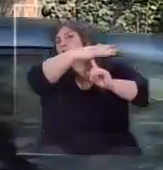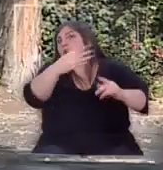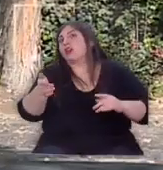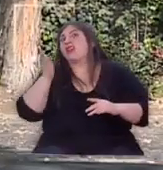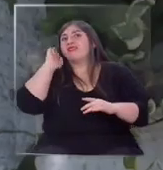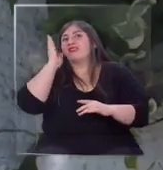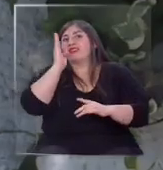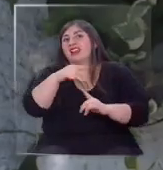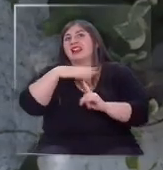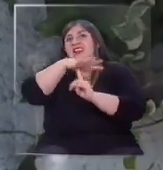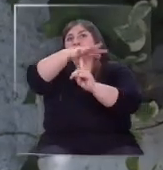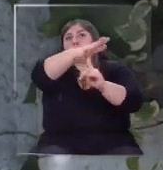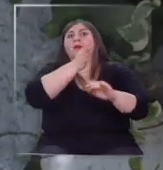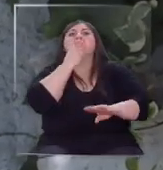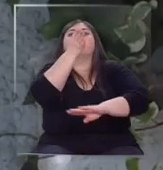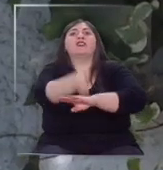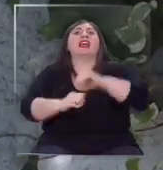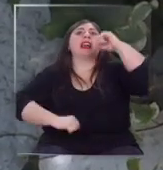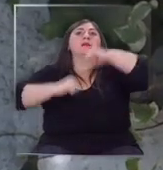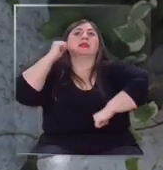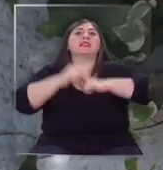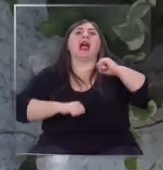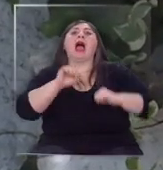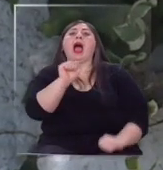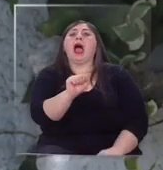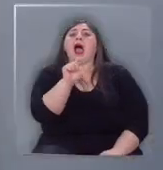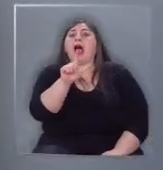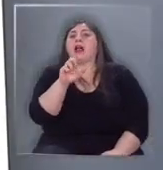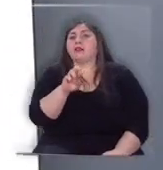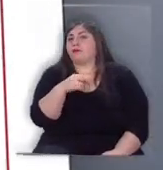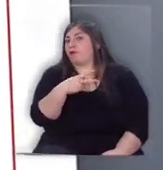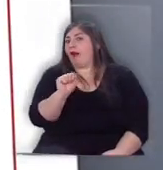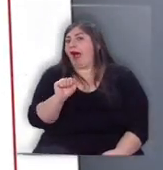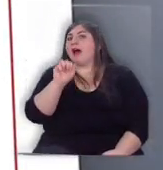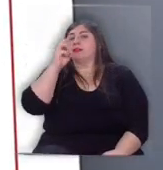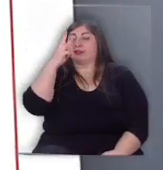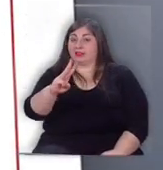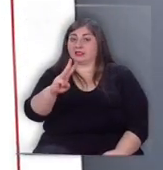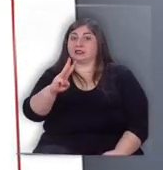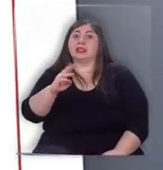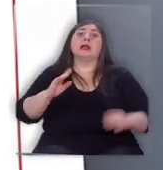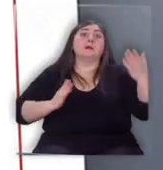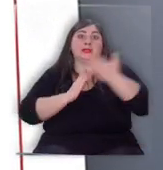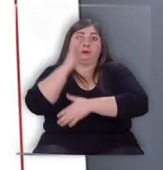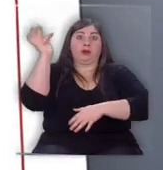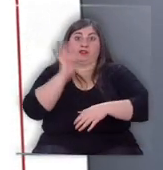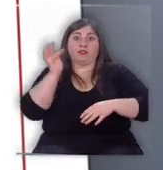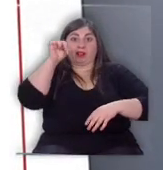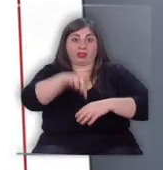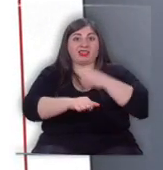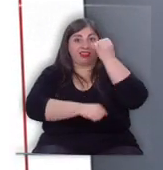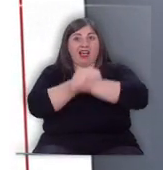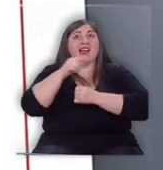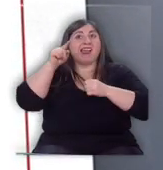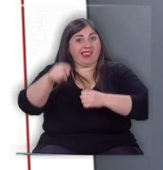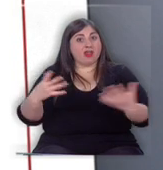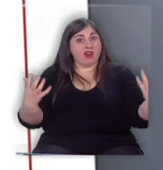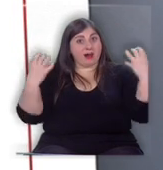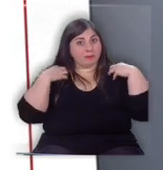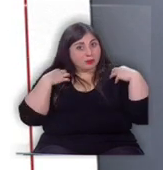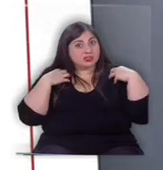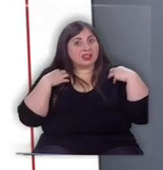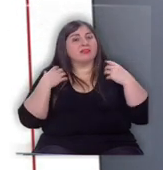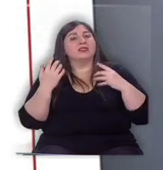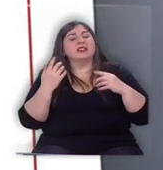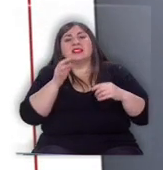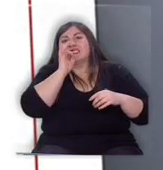que el helicóptero se vendió a la empresa Alpha 3 a principios de febrero de este año, en donde ellos tomaron la responsabilidad ante el